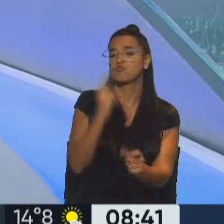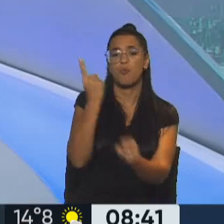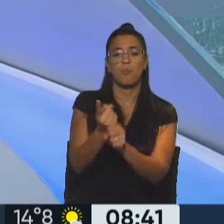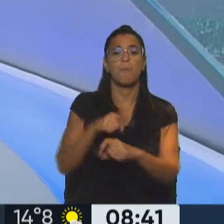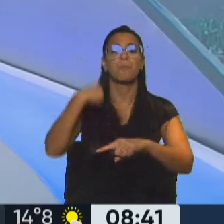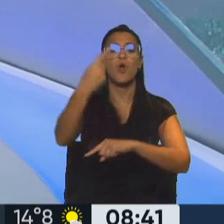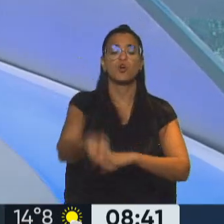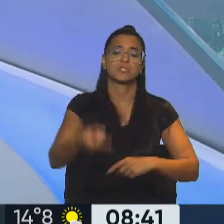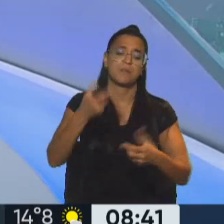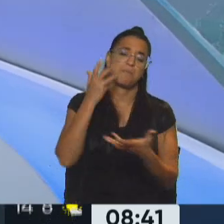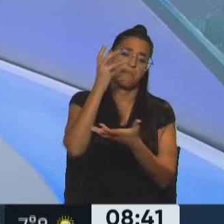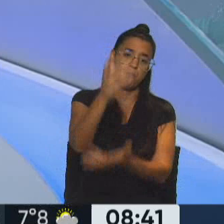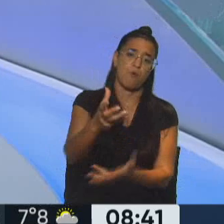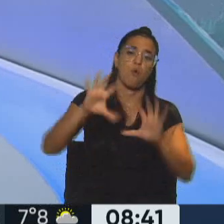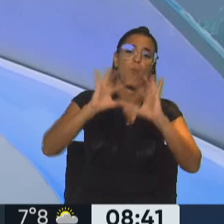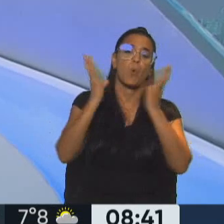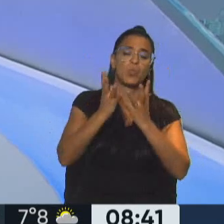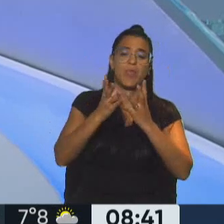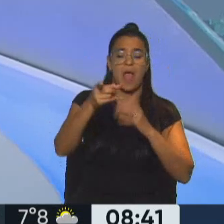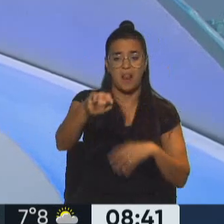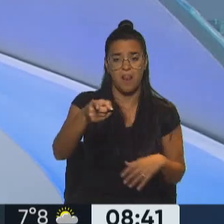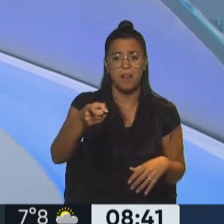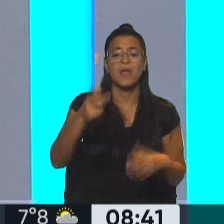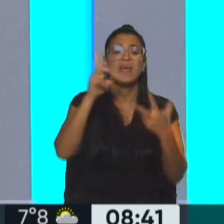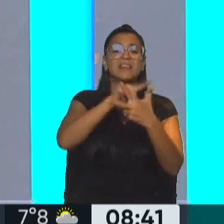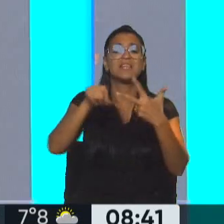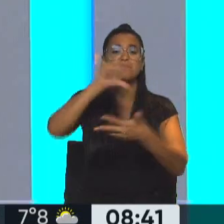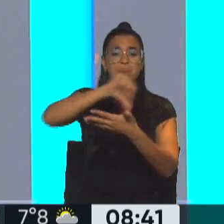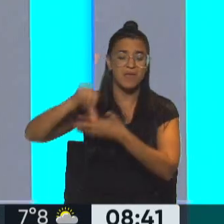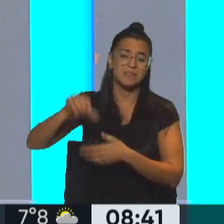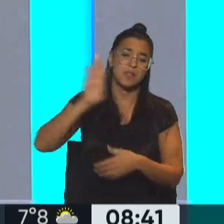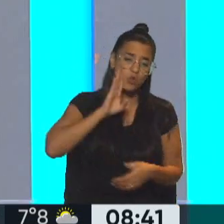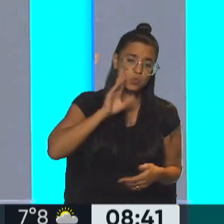ingresar a la próxima Copa del Mundo que se va a disputar, obviamente, en tres países, Estados Unidos, Canadá y México.